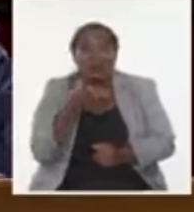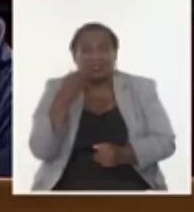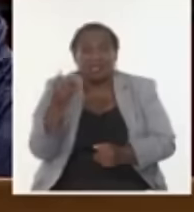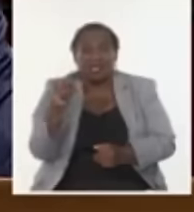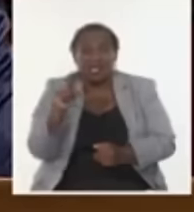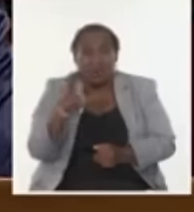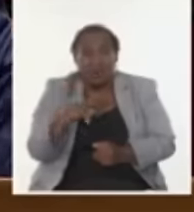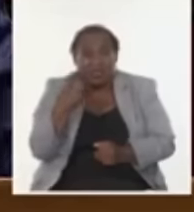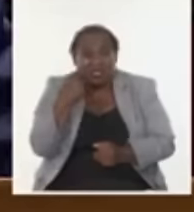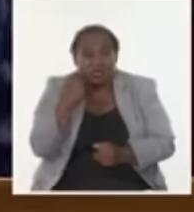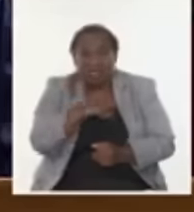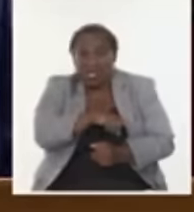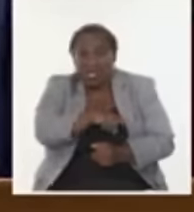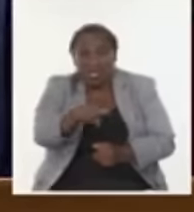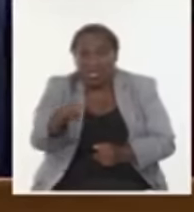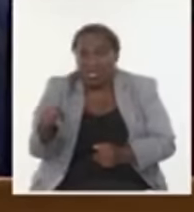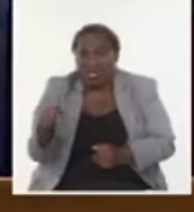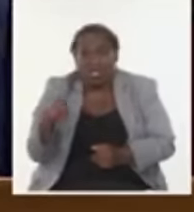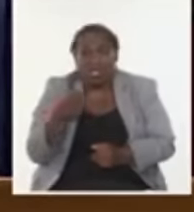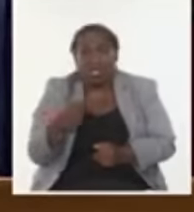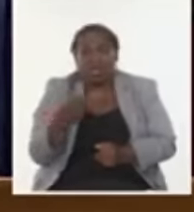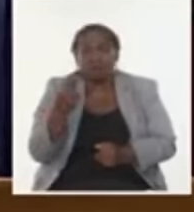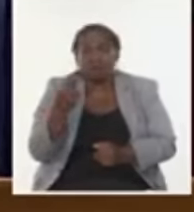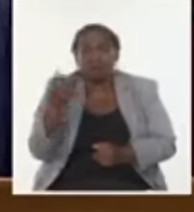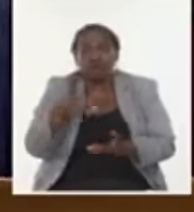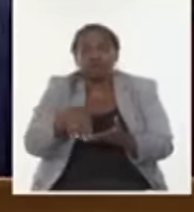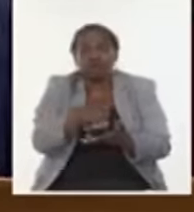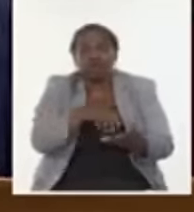algunos sectores, como en muchos lugares la agricultura.